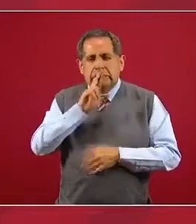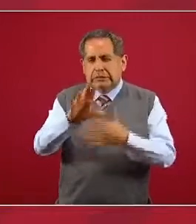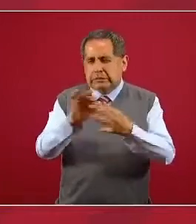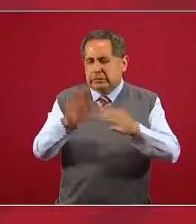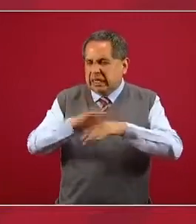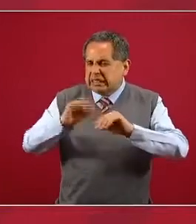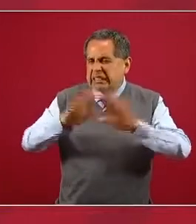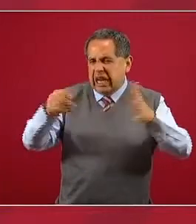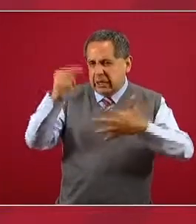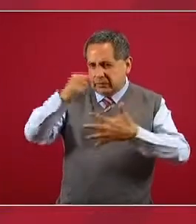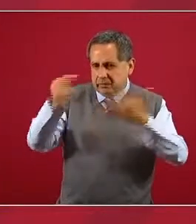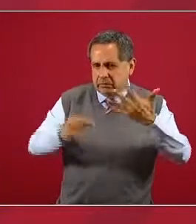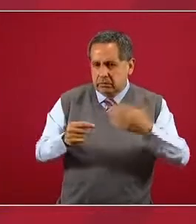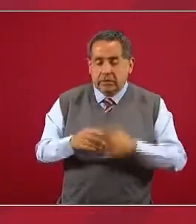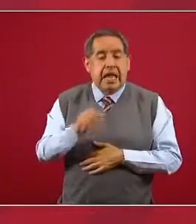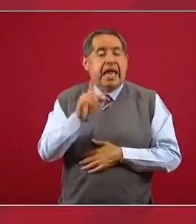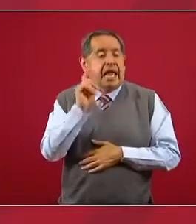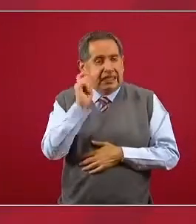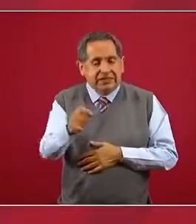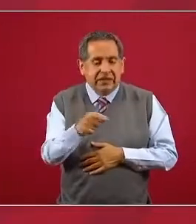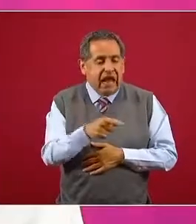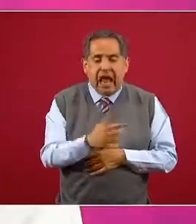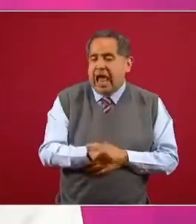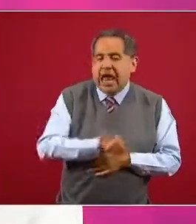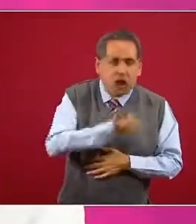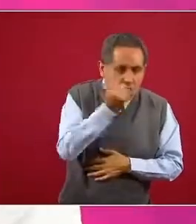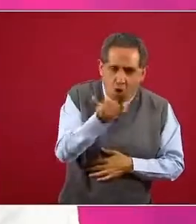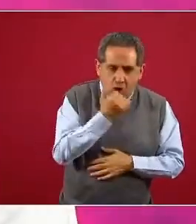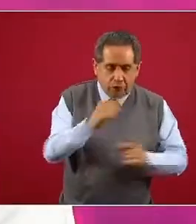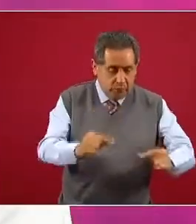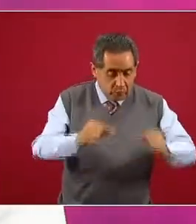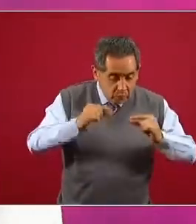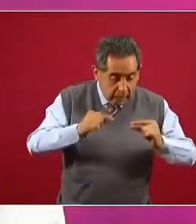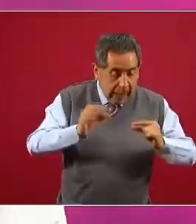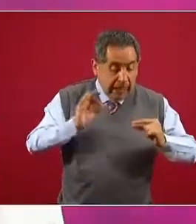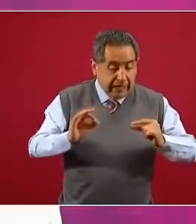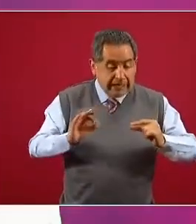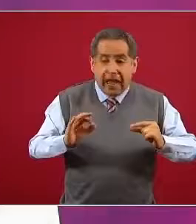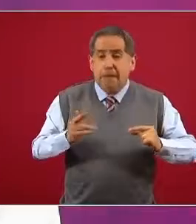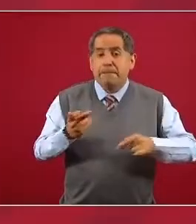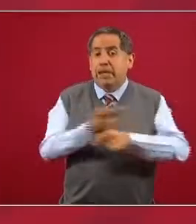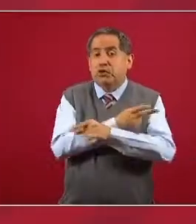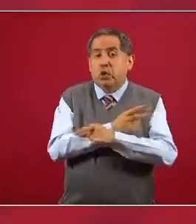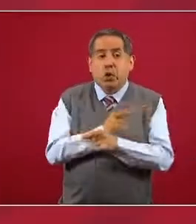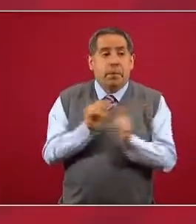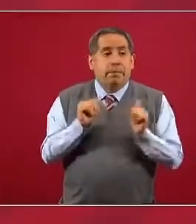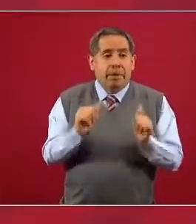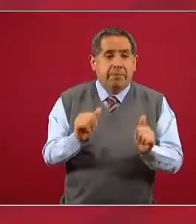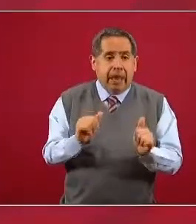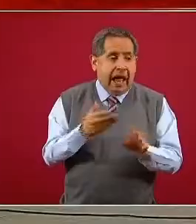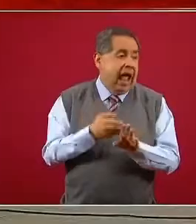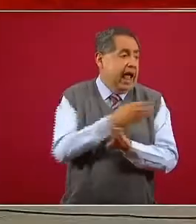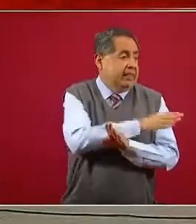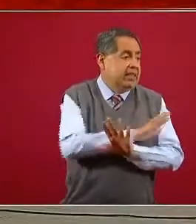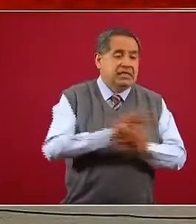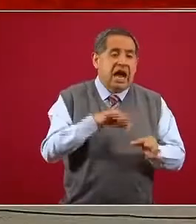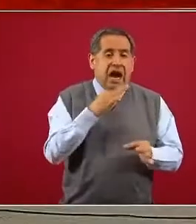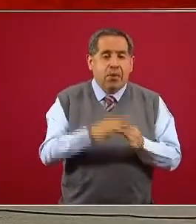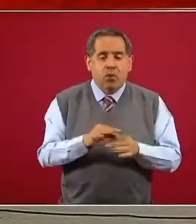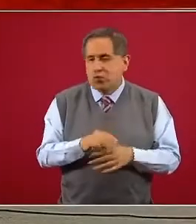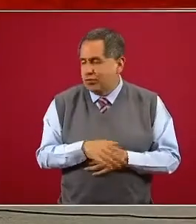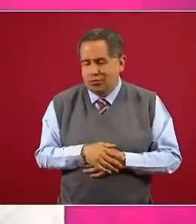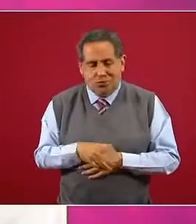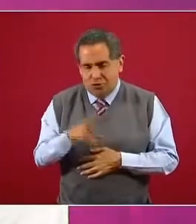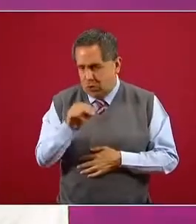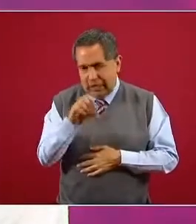retomemos. Es un error de interpretación la idea de yo puedo garantizar que ya tuve si tengo una prueba